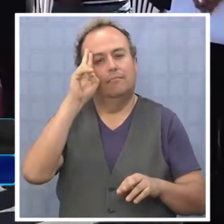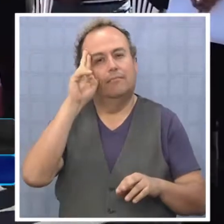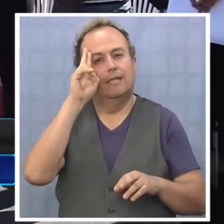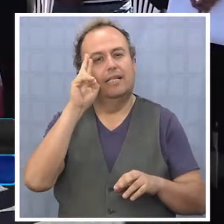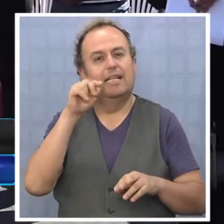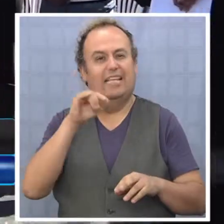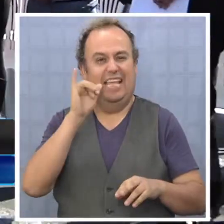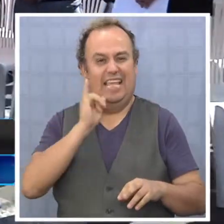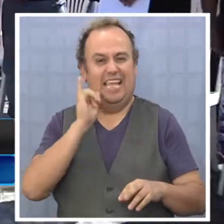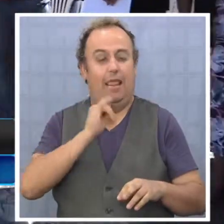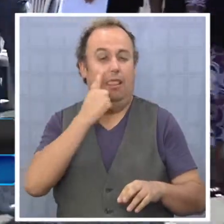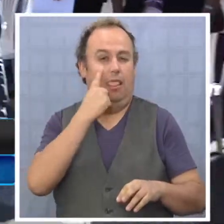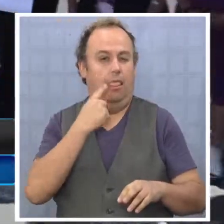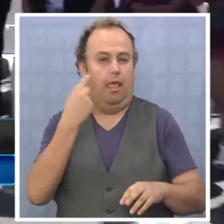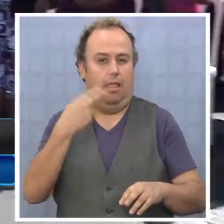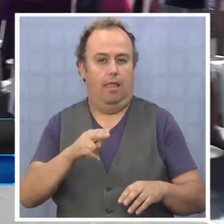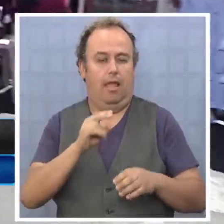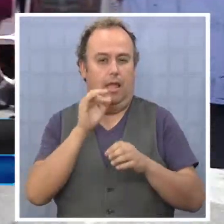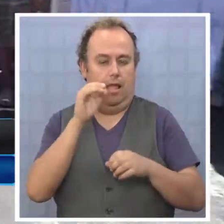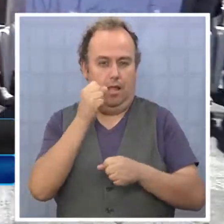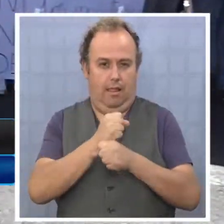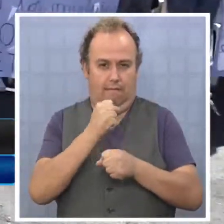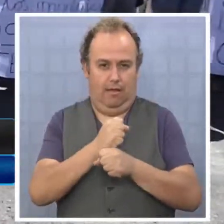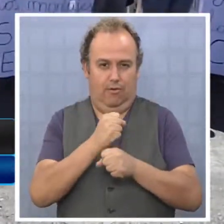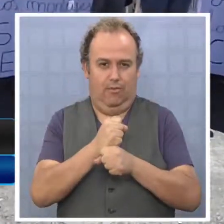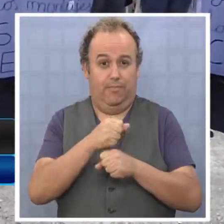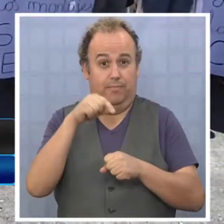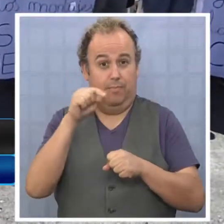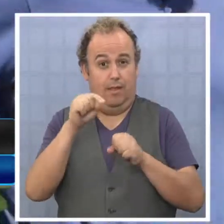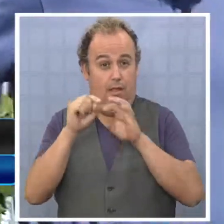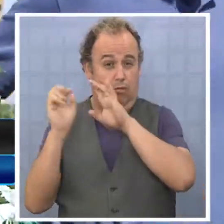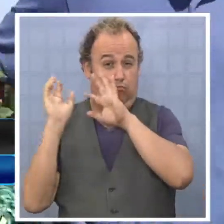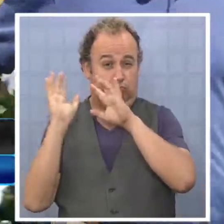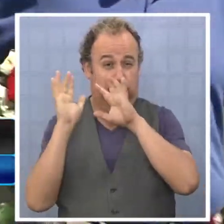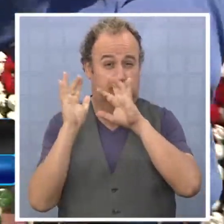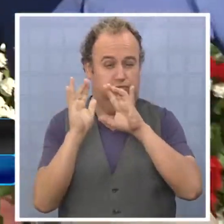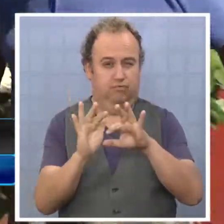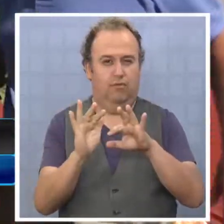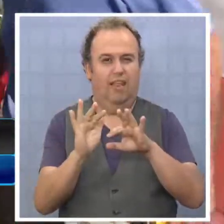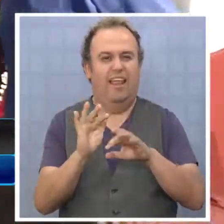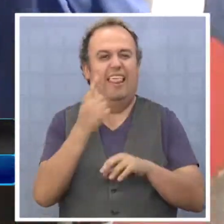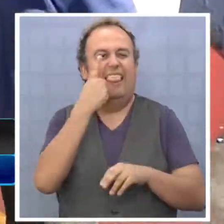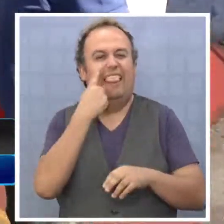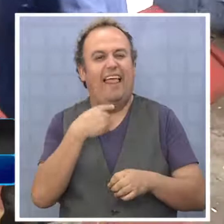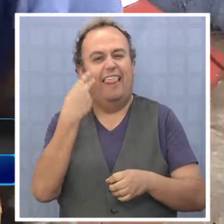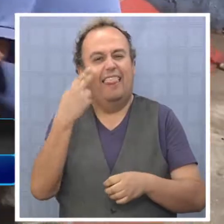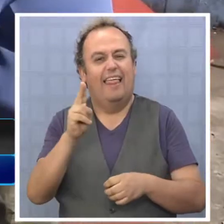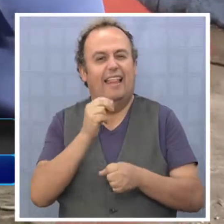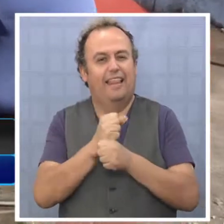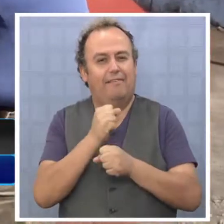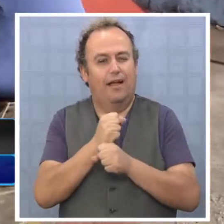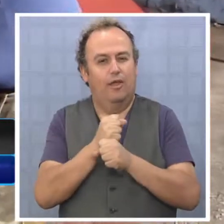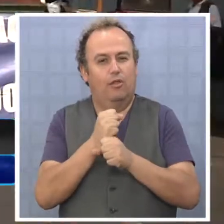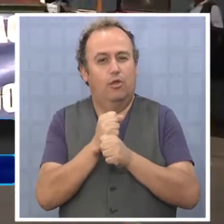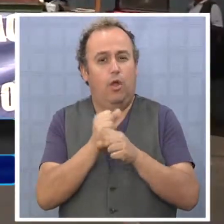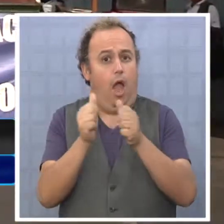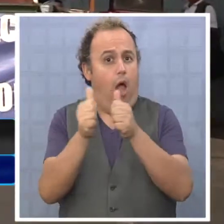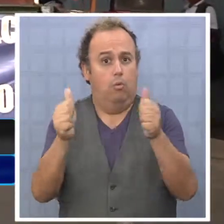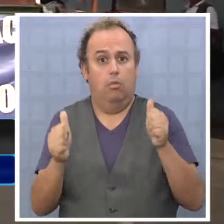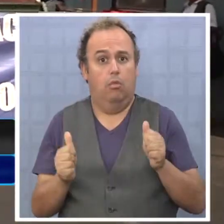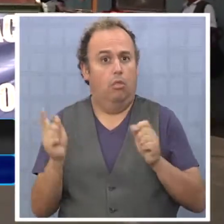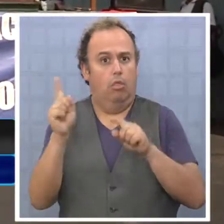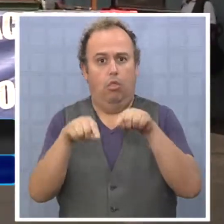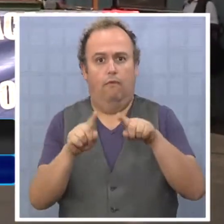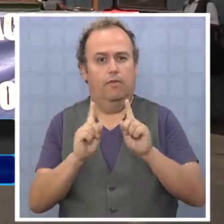en Iquique el Día de los Trabajadores. El evento, que no contó con la presencia de autoridades locales y regionales,